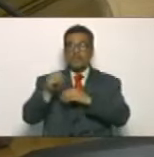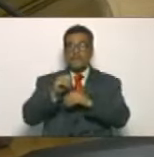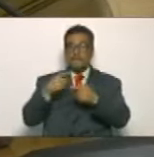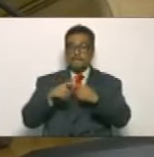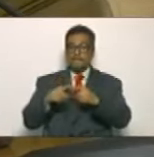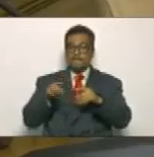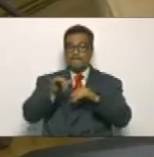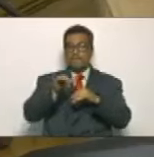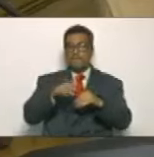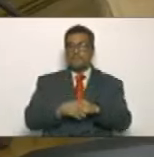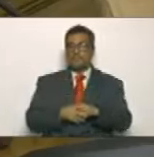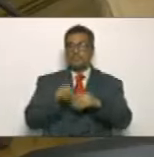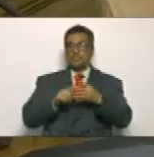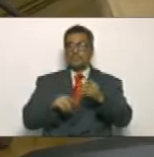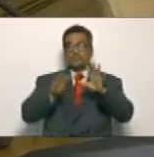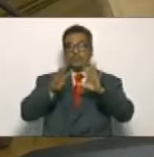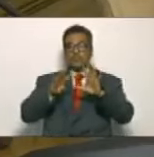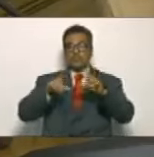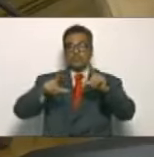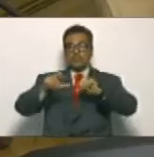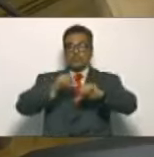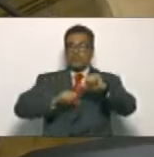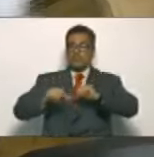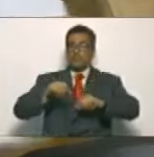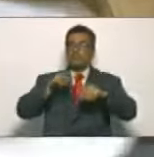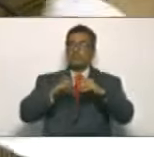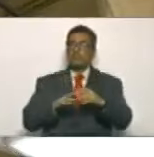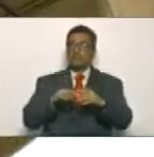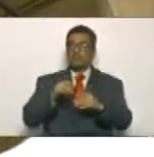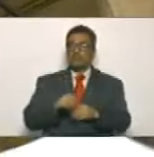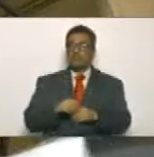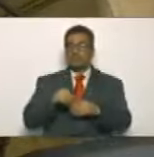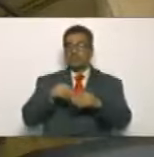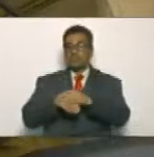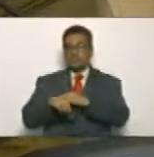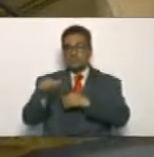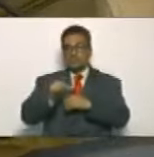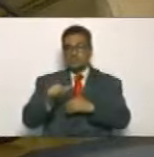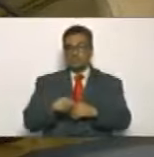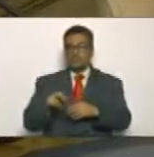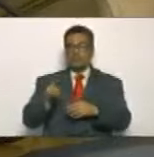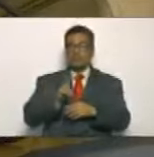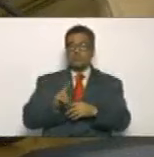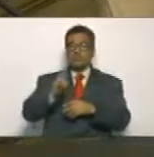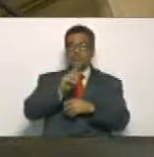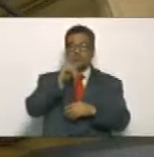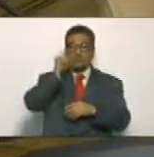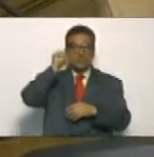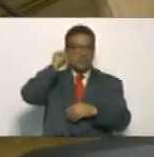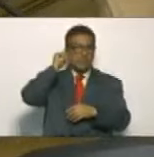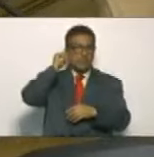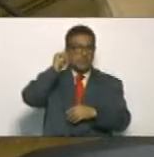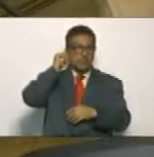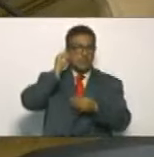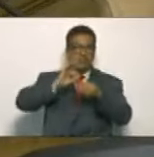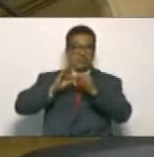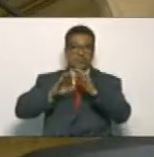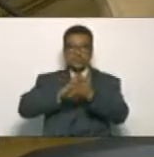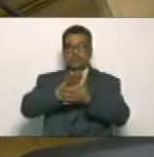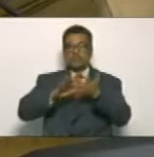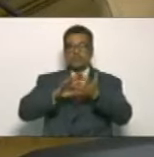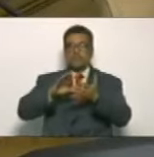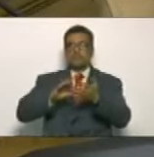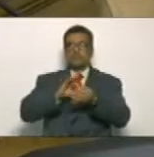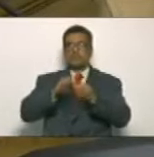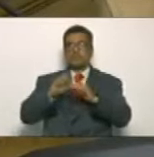productos similares. 9. Laboratorios de órtesis y prótesis. 10. Usuarias y usuarios e intérpretes de la